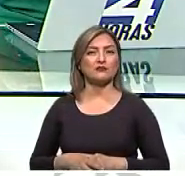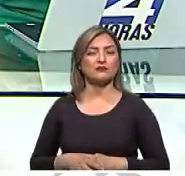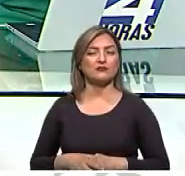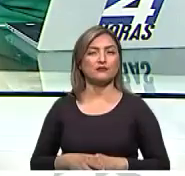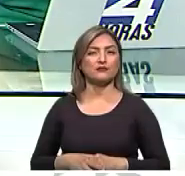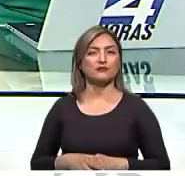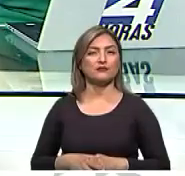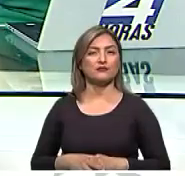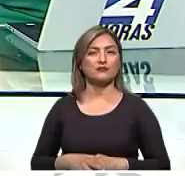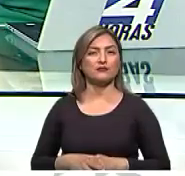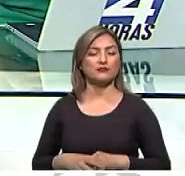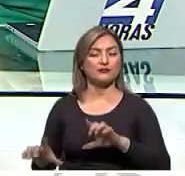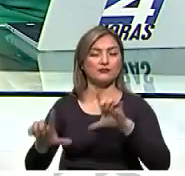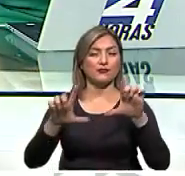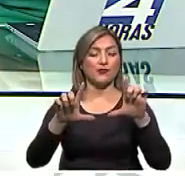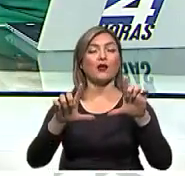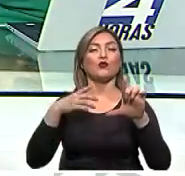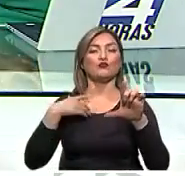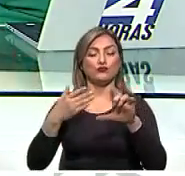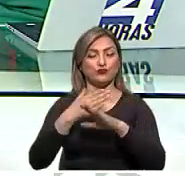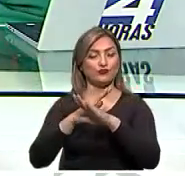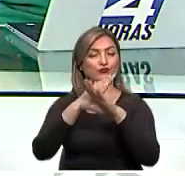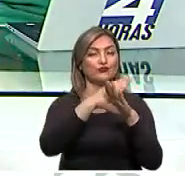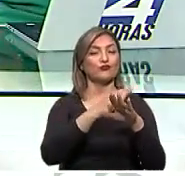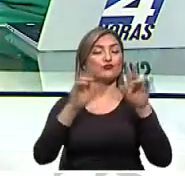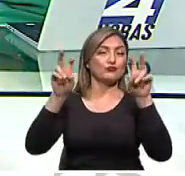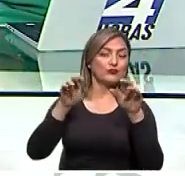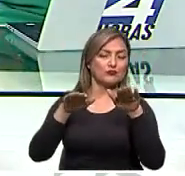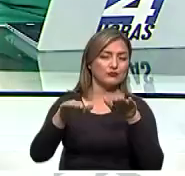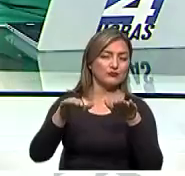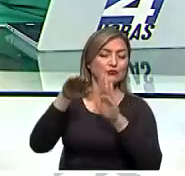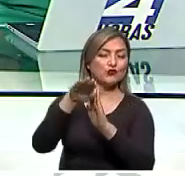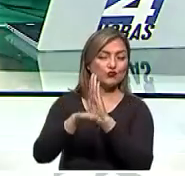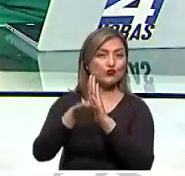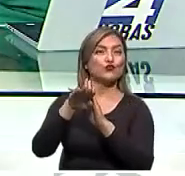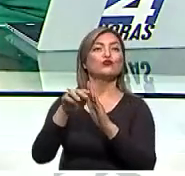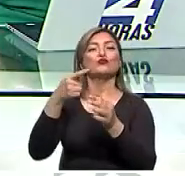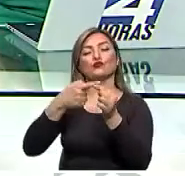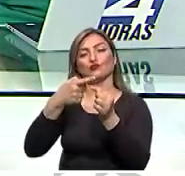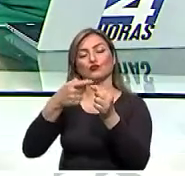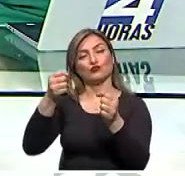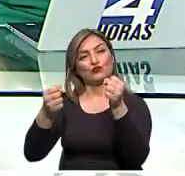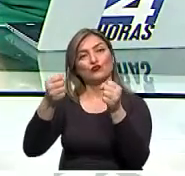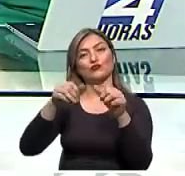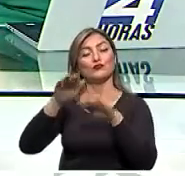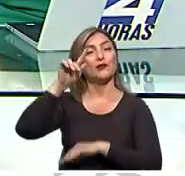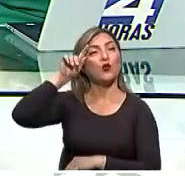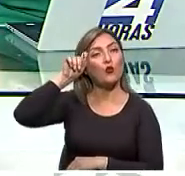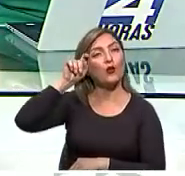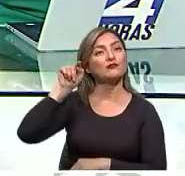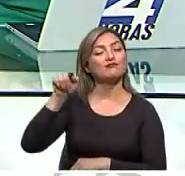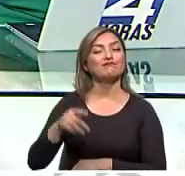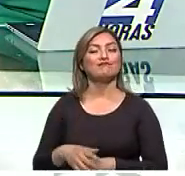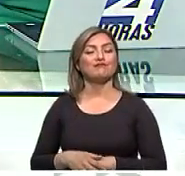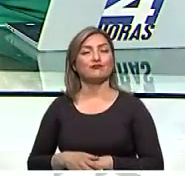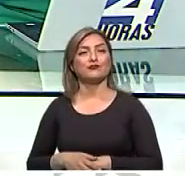en vigencia de esta medida de restricción vehicular se logre disminuir el tráfico en la capital, la carga vehicular, porque recordemos que pese a